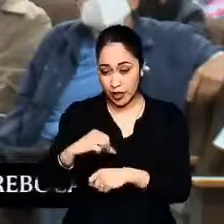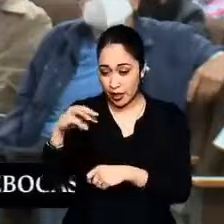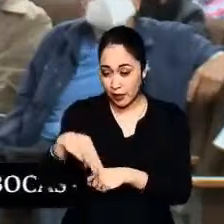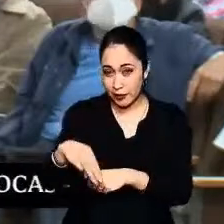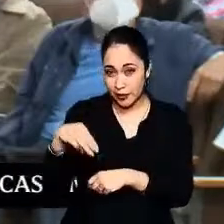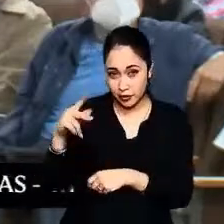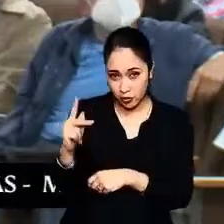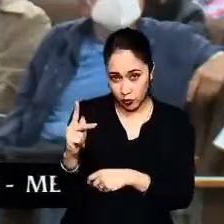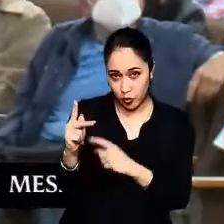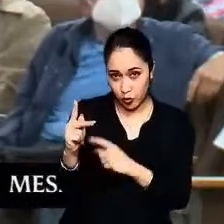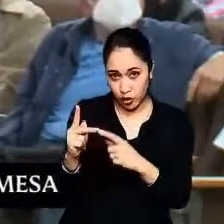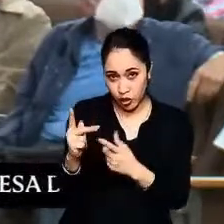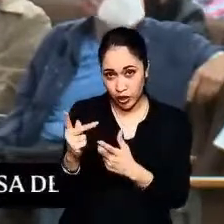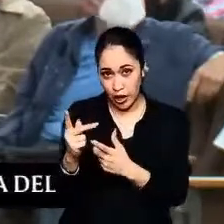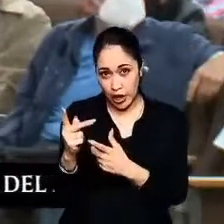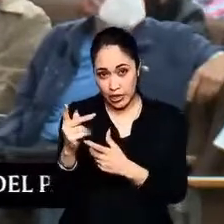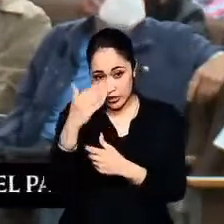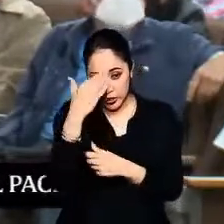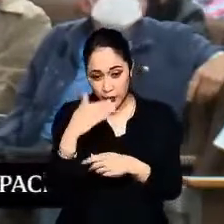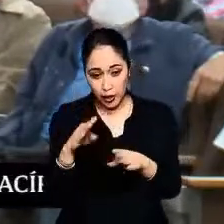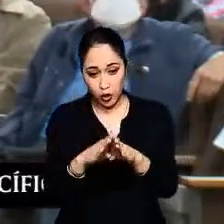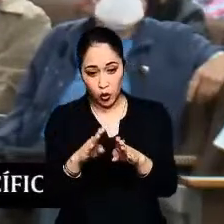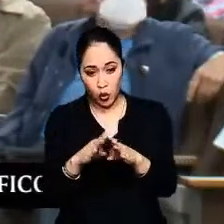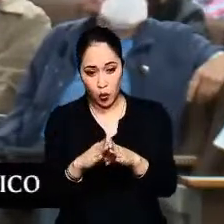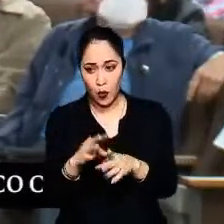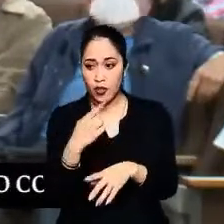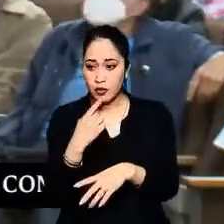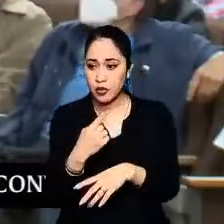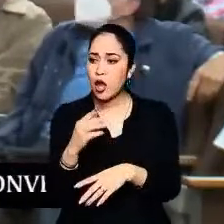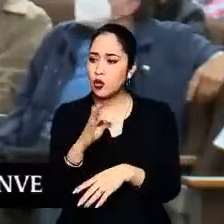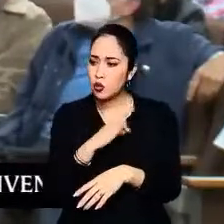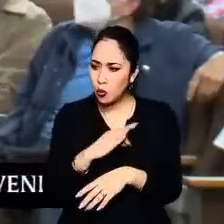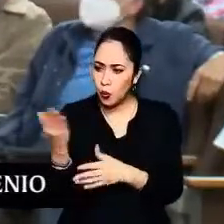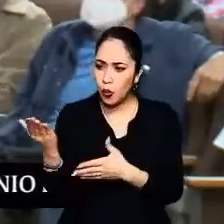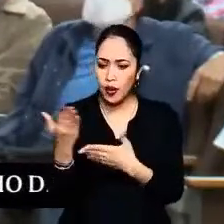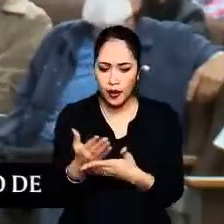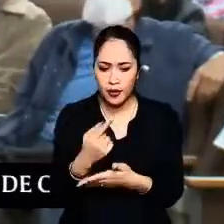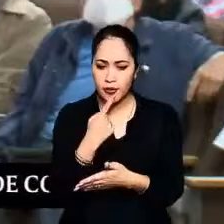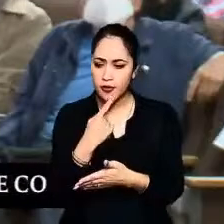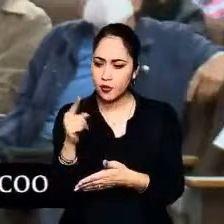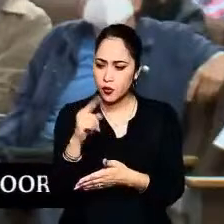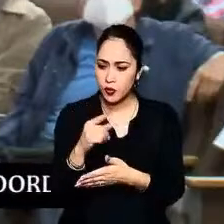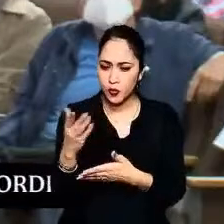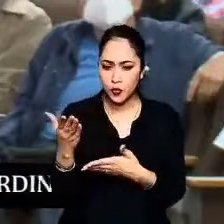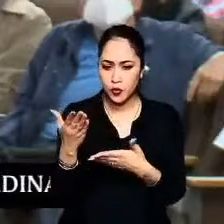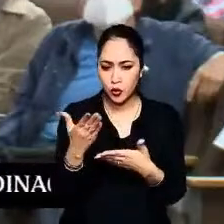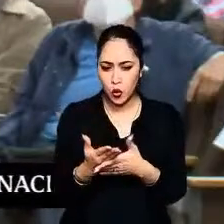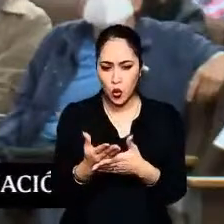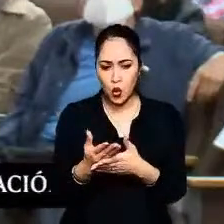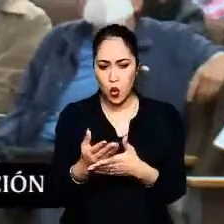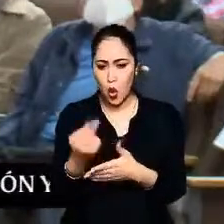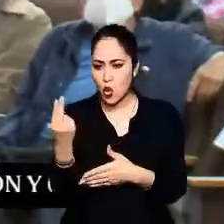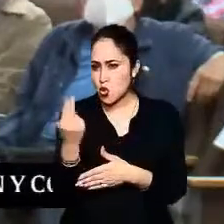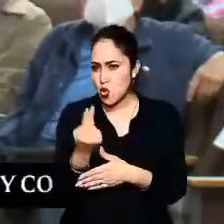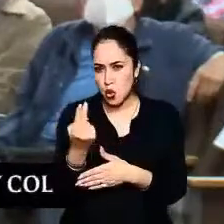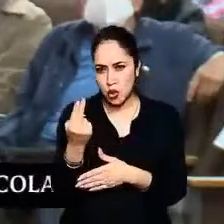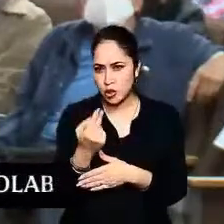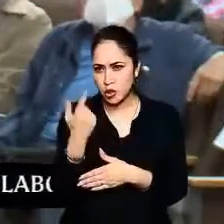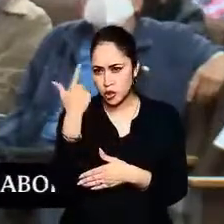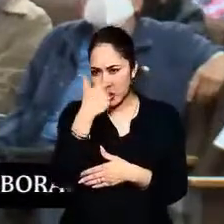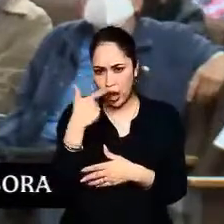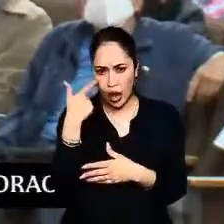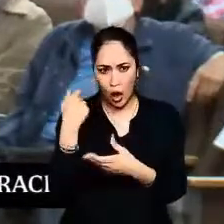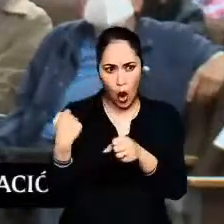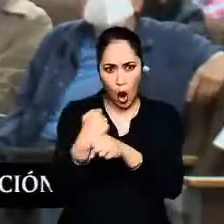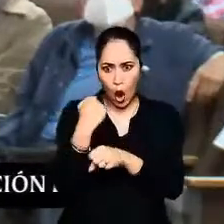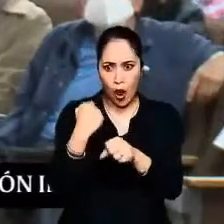oye, pues es que tú puedes venirte a quejar, no solo porque traigas la cara destrozada o el golpe